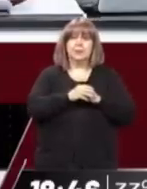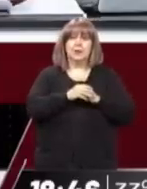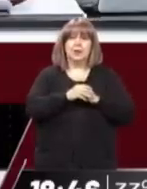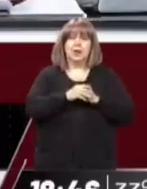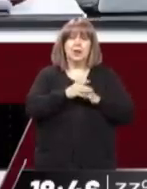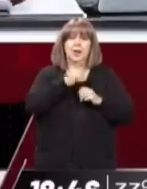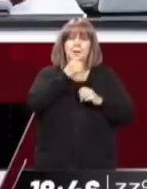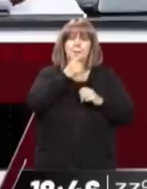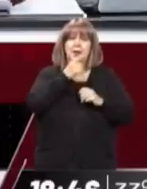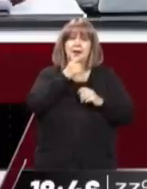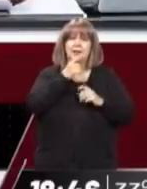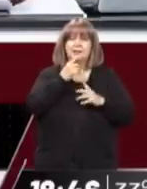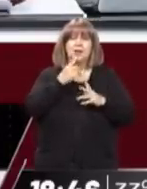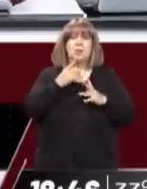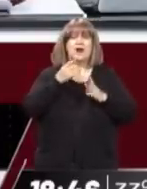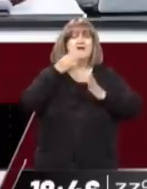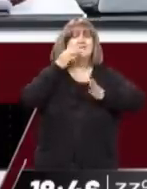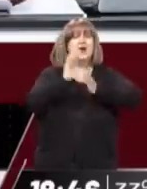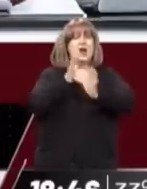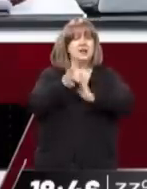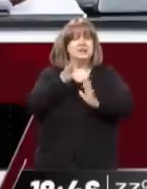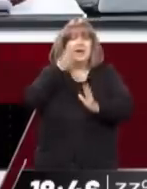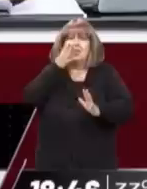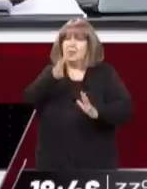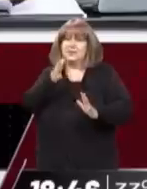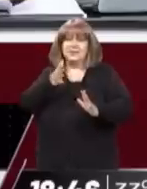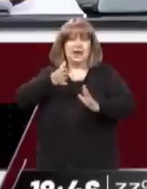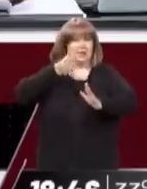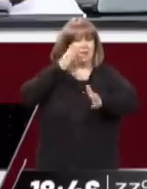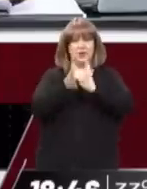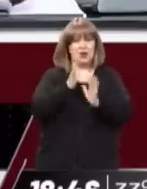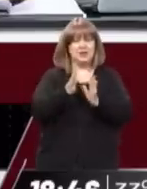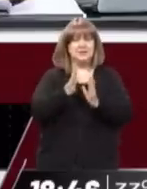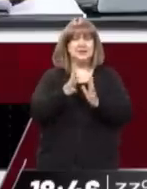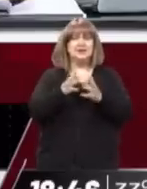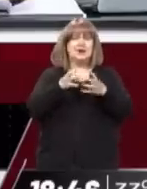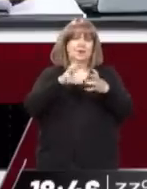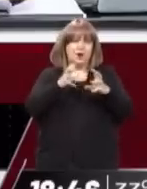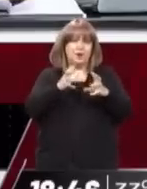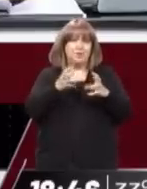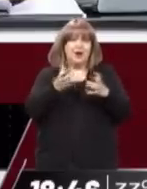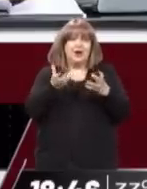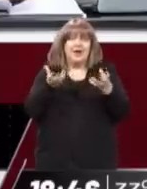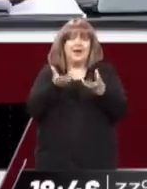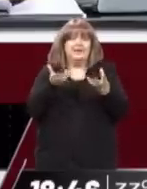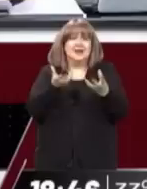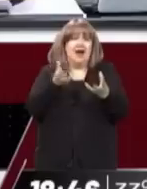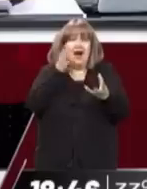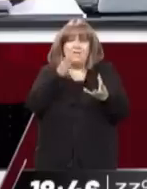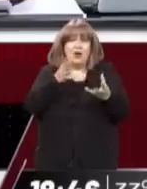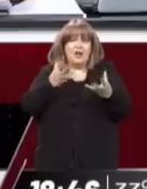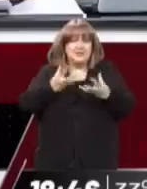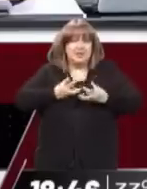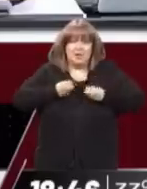este rapto de violencia tan crudo, que no hace falta ni siquiera discriminarlo, porque es un acto